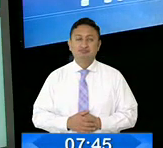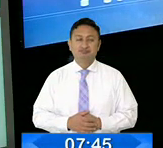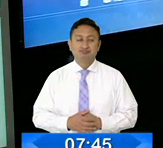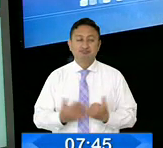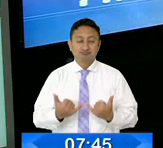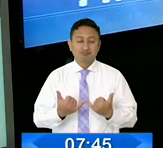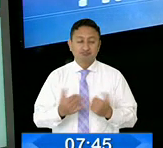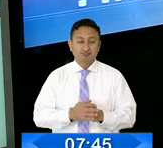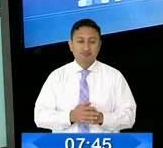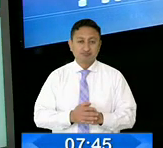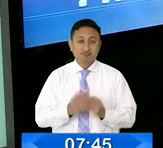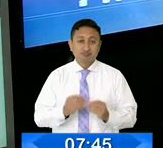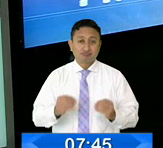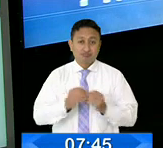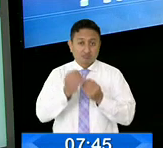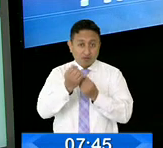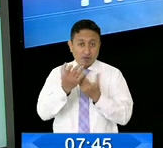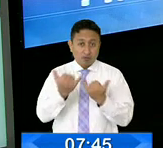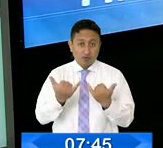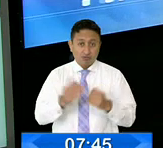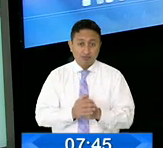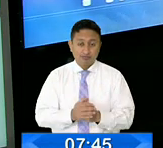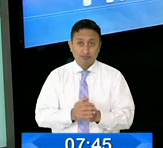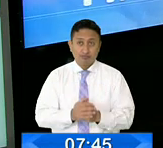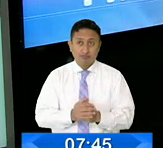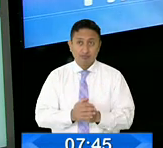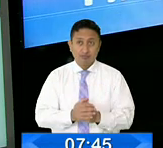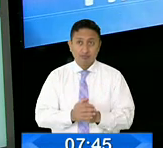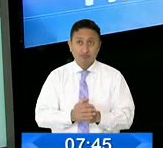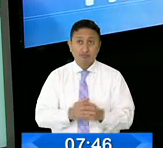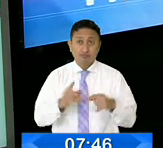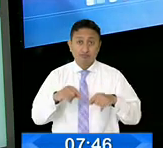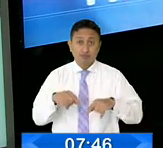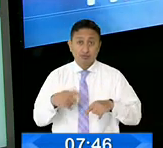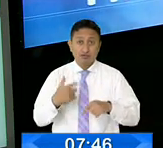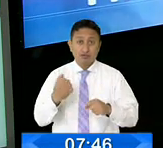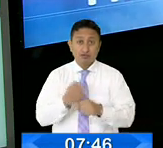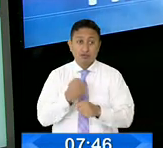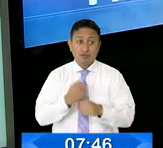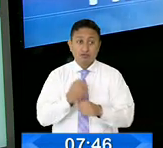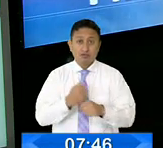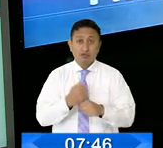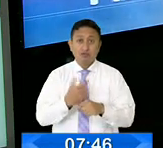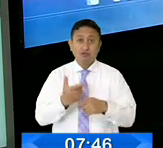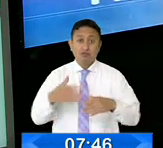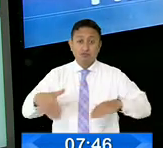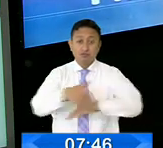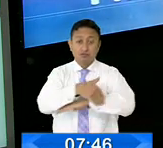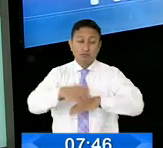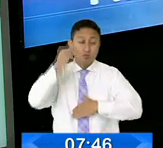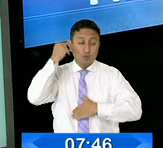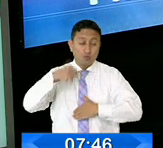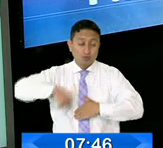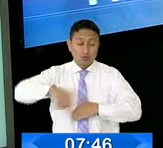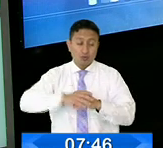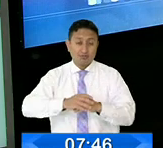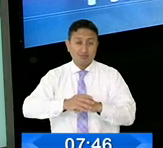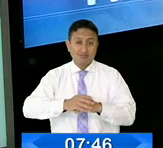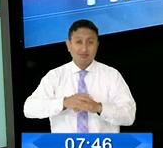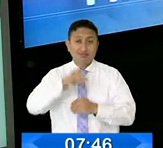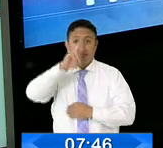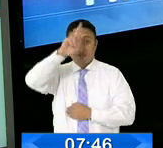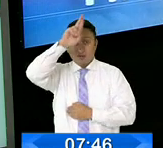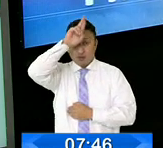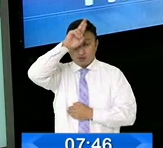Vamos a revisar más información, pero este momento les contamos que ya concluyeron los trabajos de reformas geométricas de la avenida Simón Bolívar y la autopista General